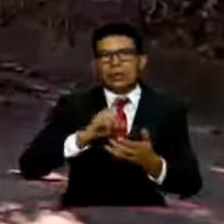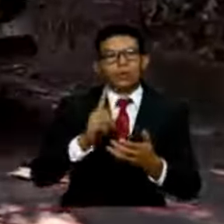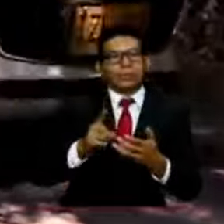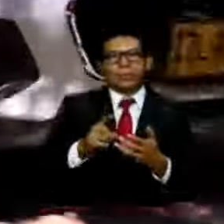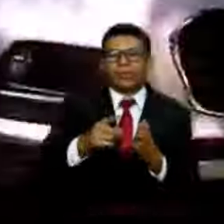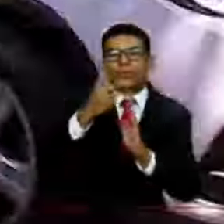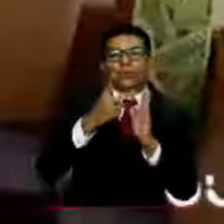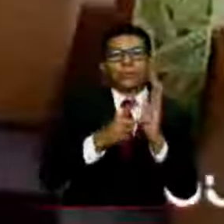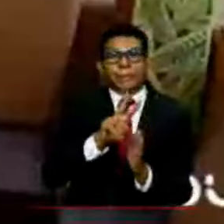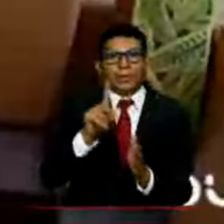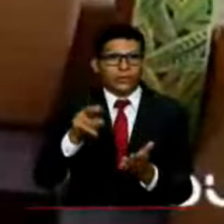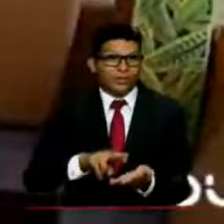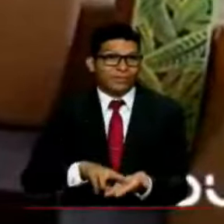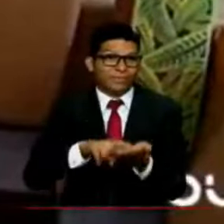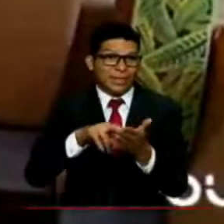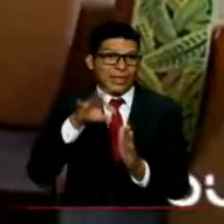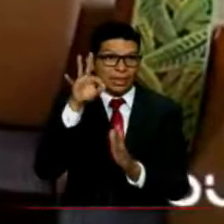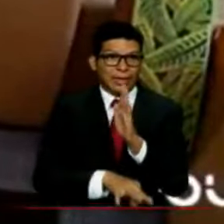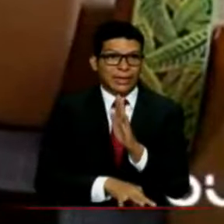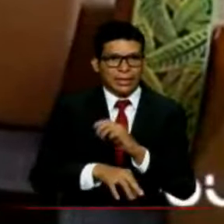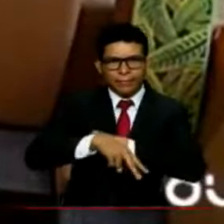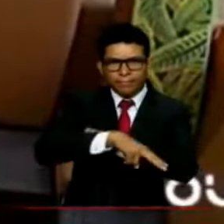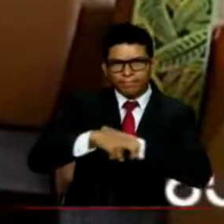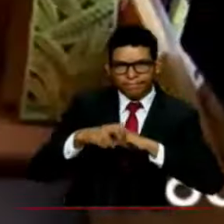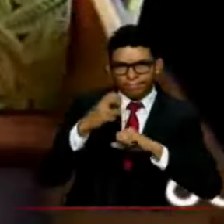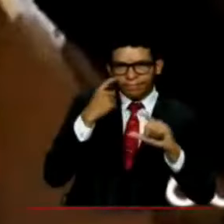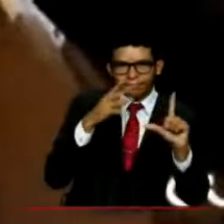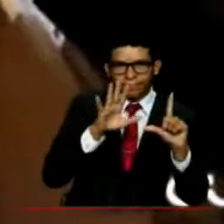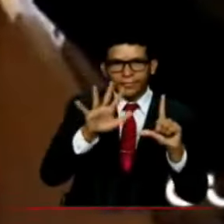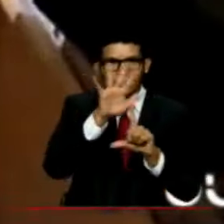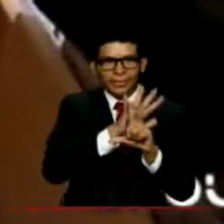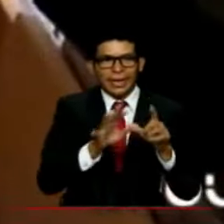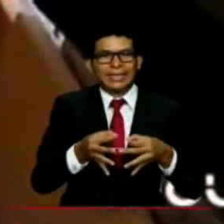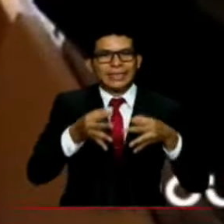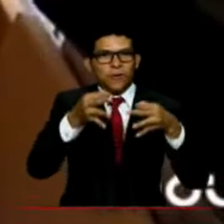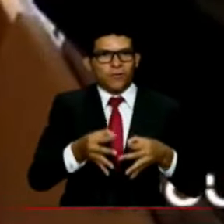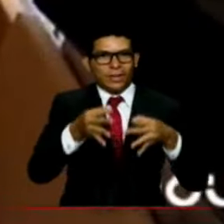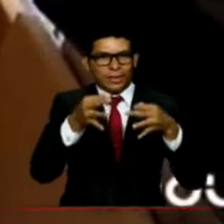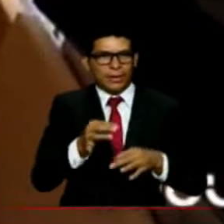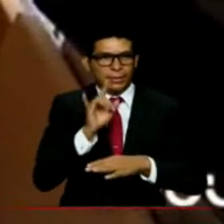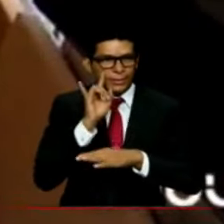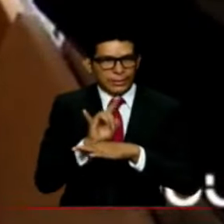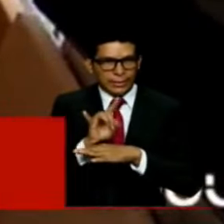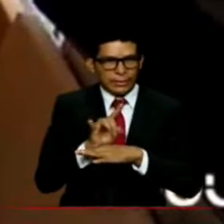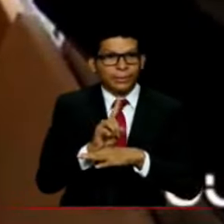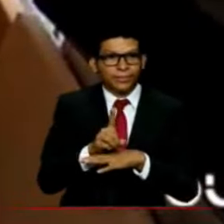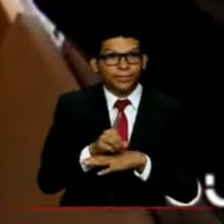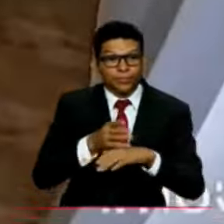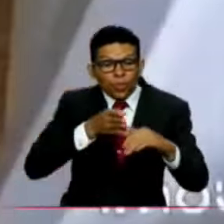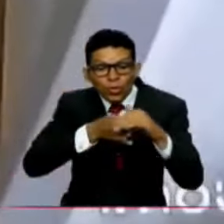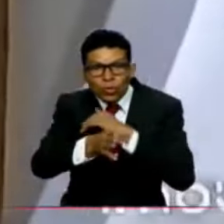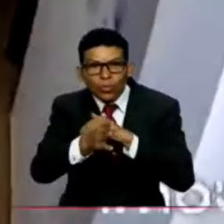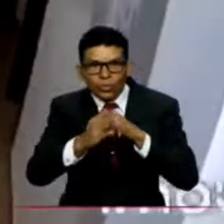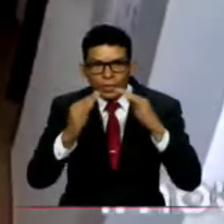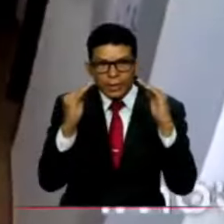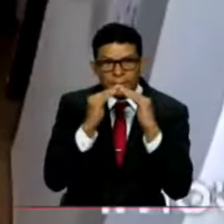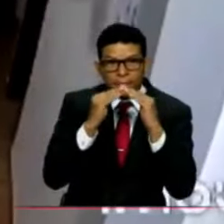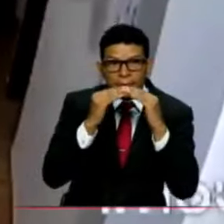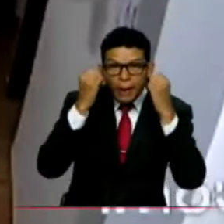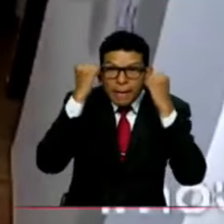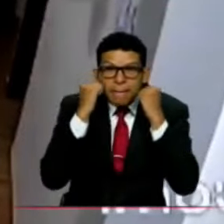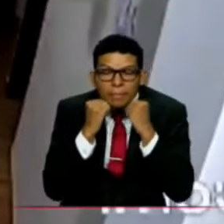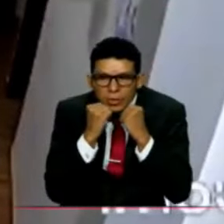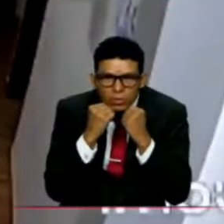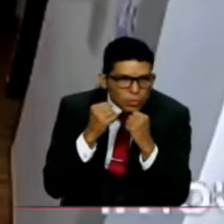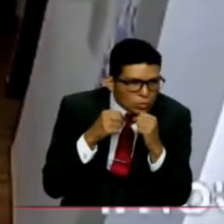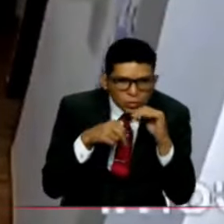y no lo han recuperado uno de los ataques de los ladrones quedó captado en cámaras de seguridad ingresaron a una vivienda usando pasamontañas y hurtaron